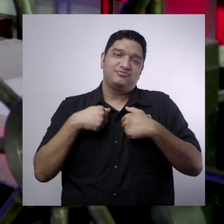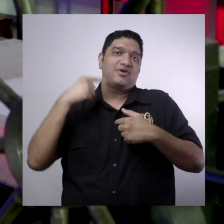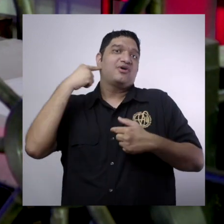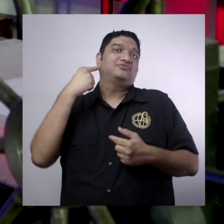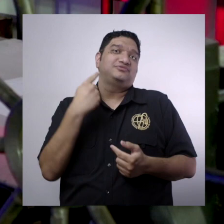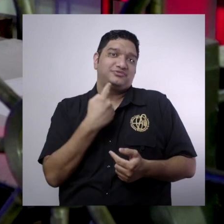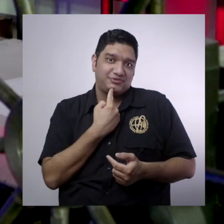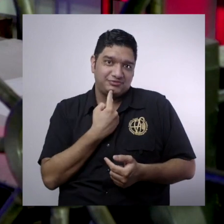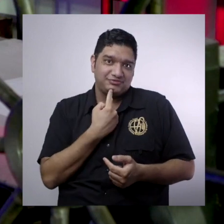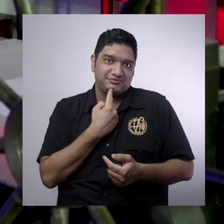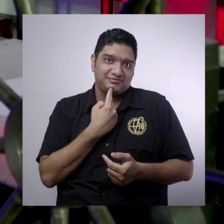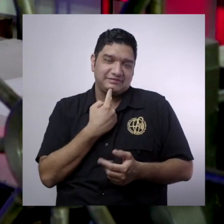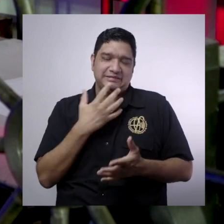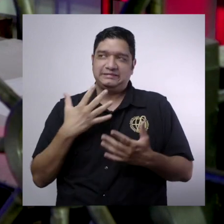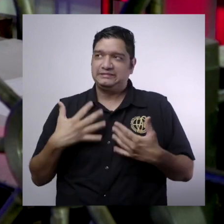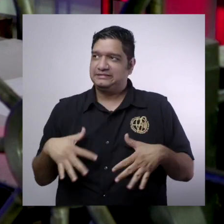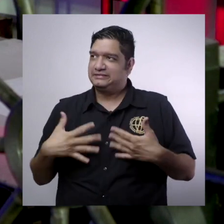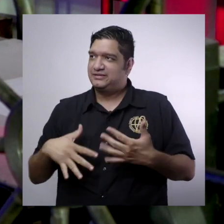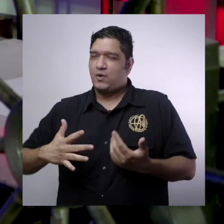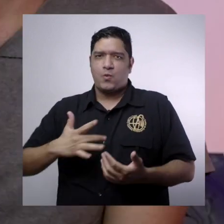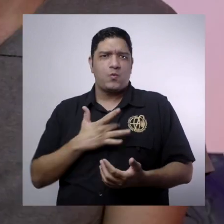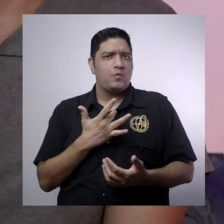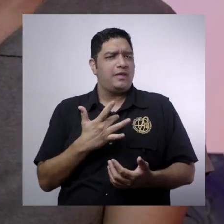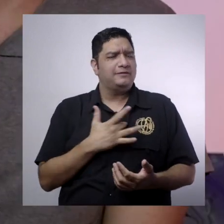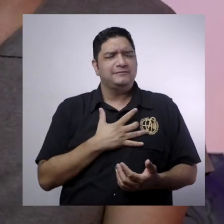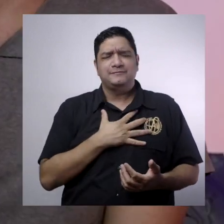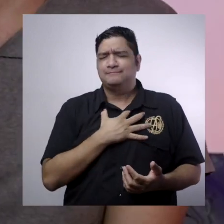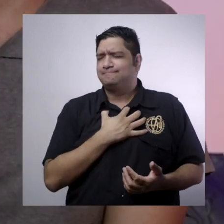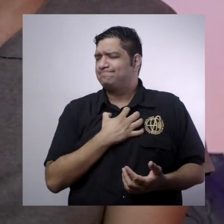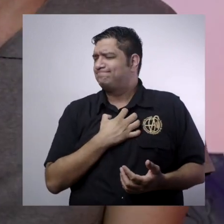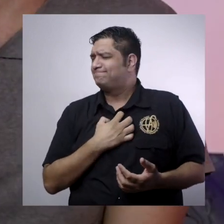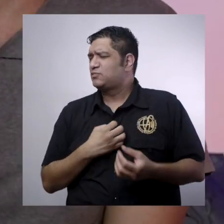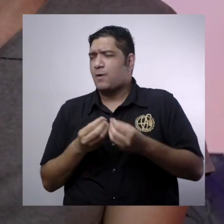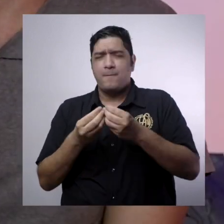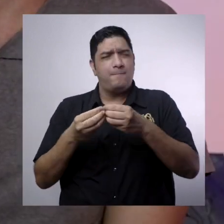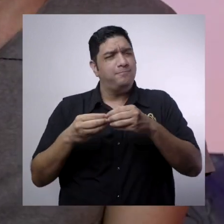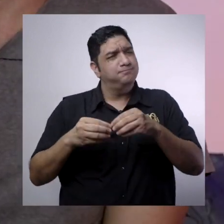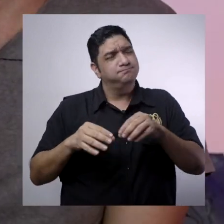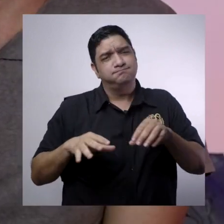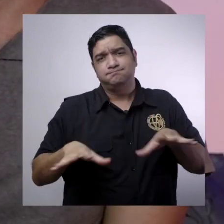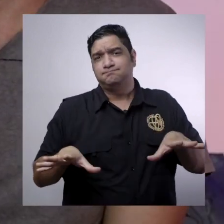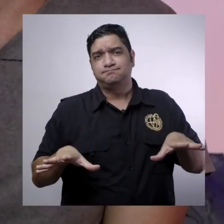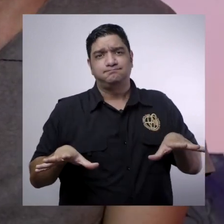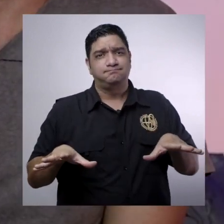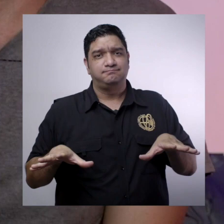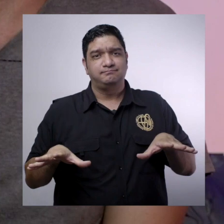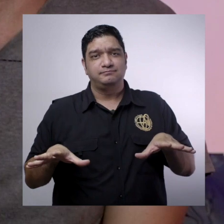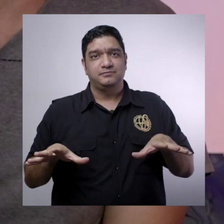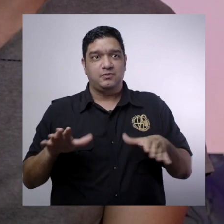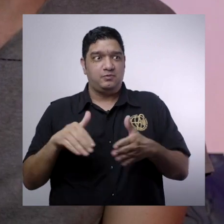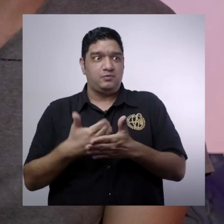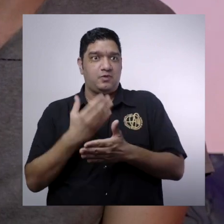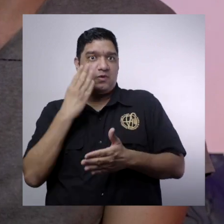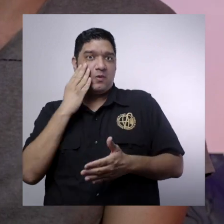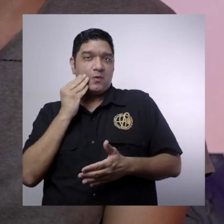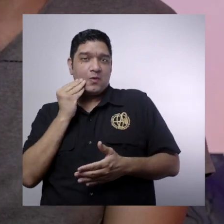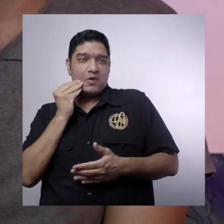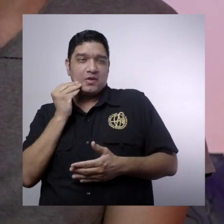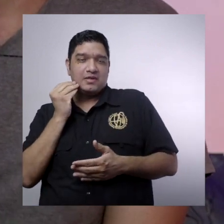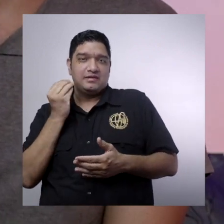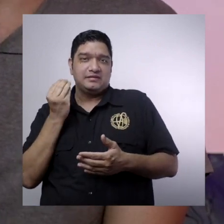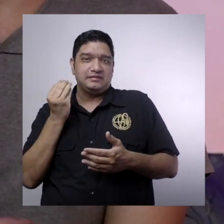una sensación de pérdida, una sensación de